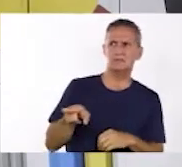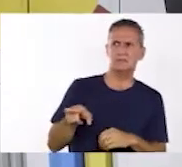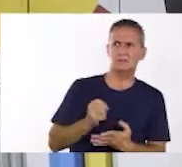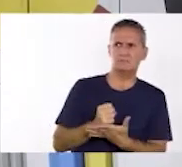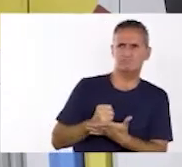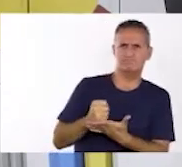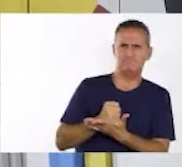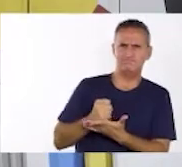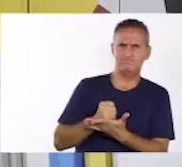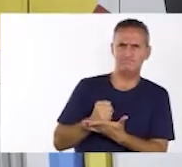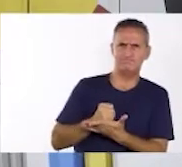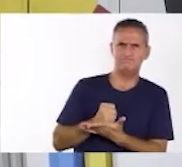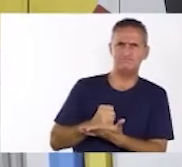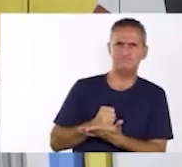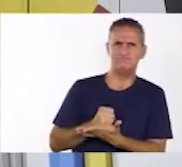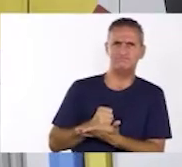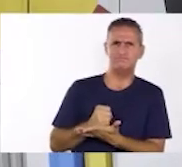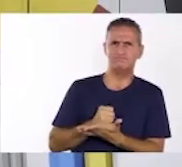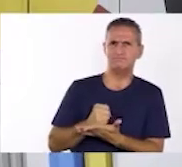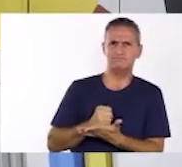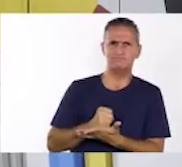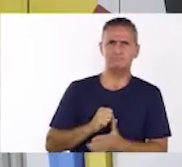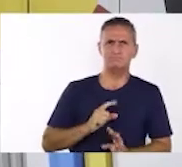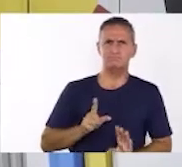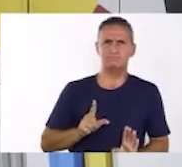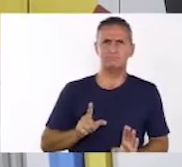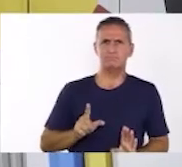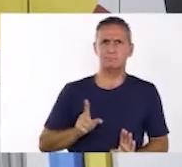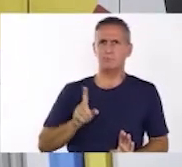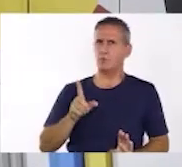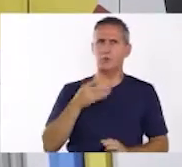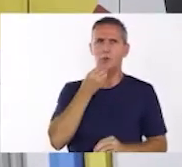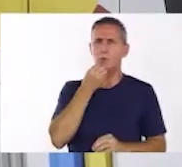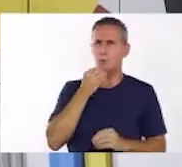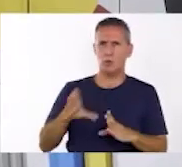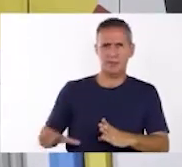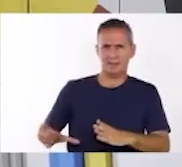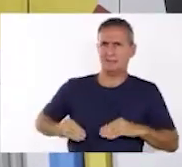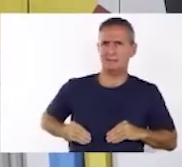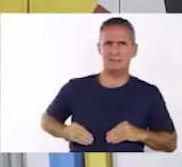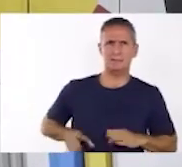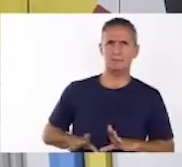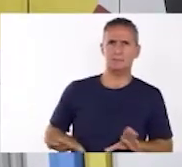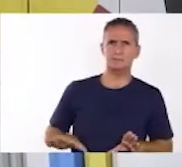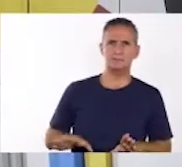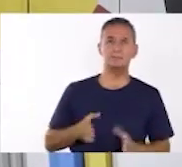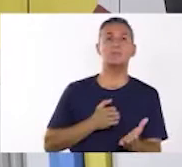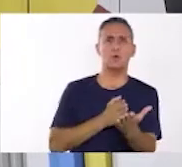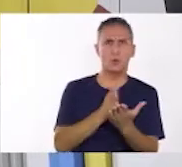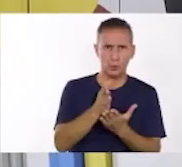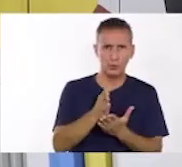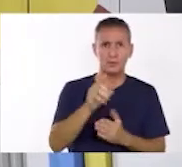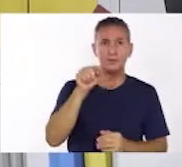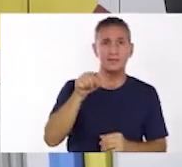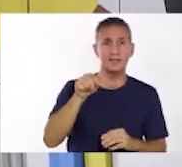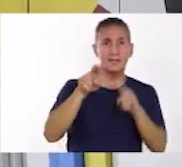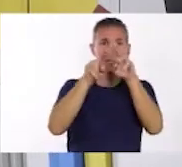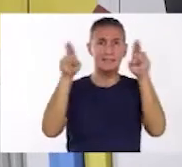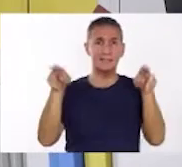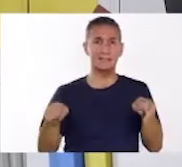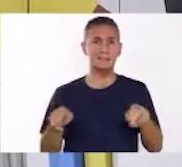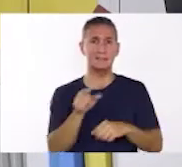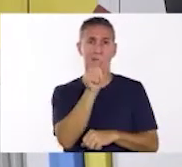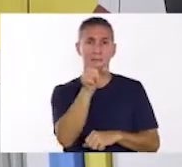esa transformación, y hay elementos que podemos abordar. Seguimos con este sistema